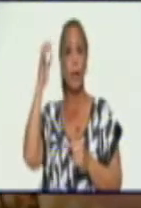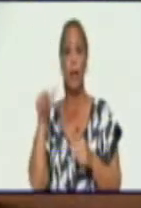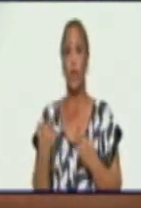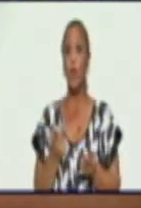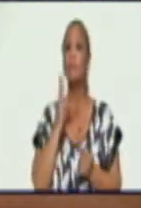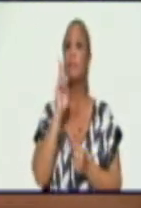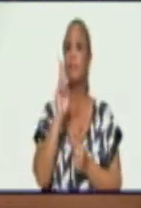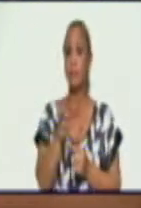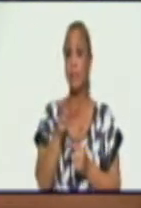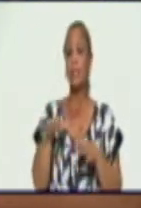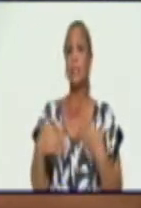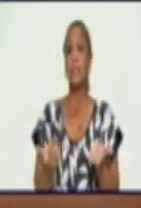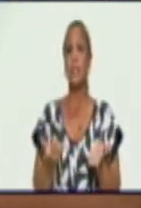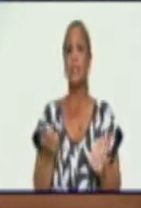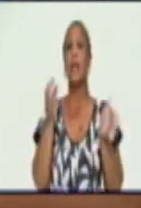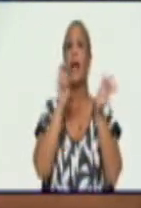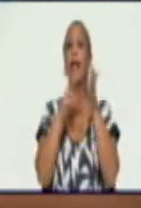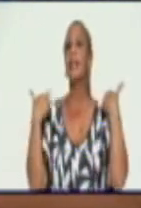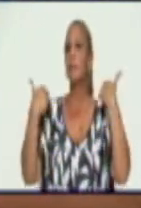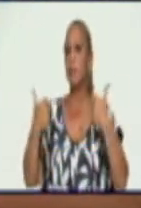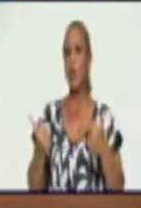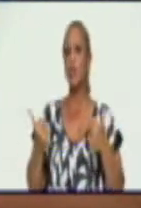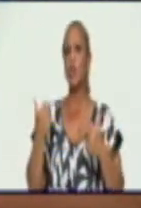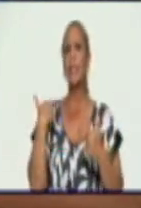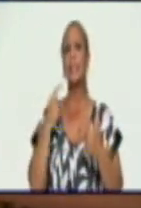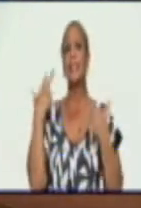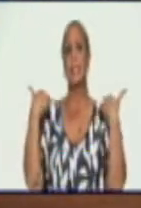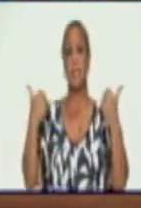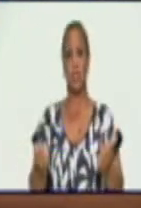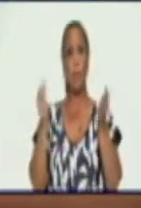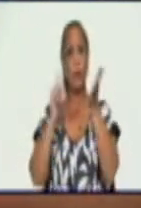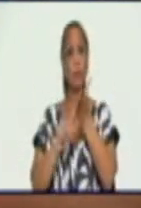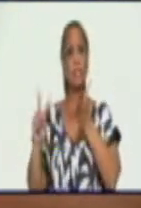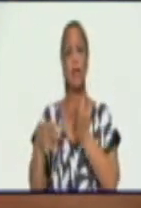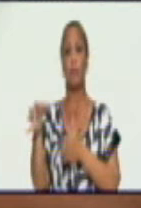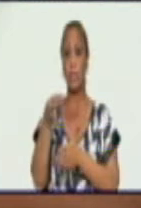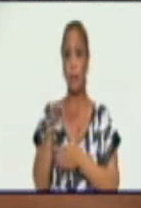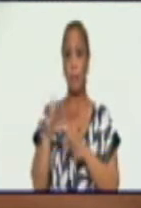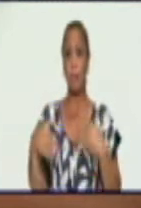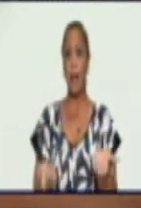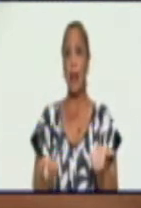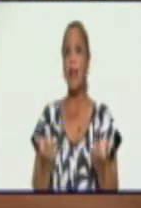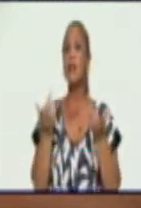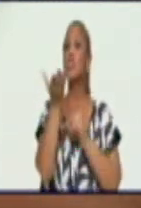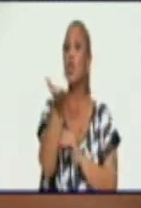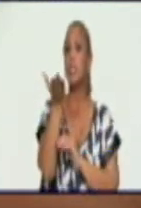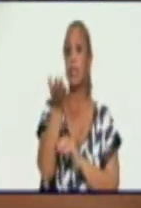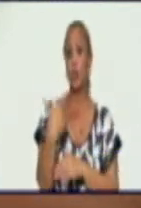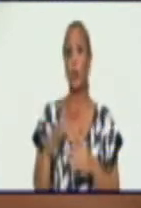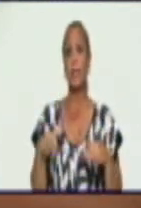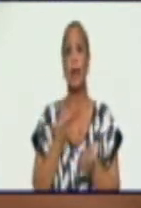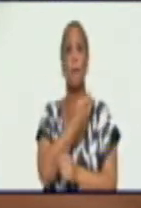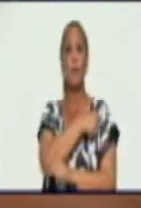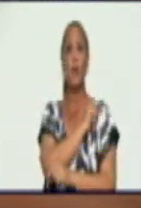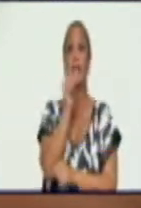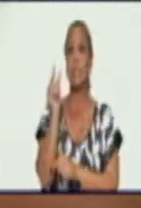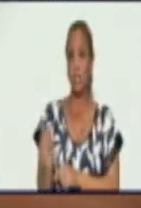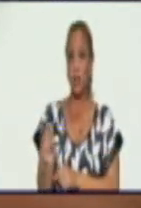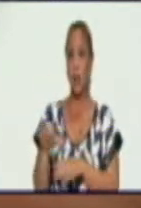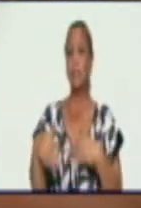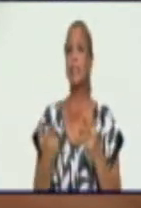recepcionar en el puesto de dirección municipal y provincial según sea el caso las solicitudes de la población y